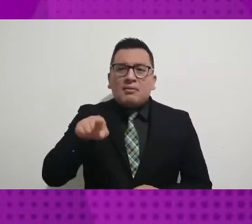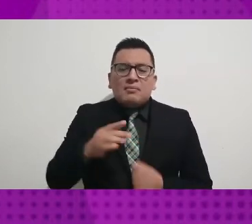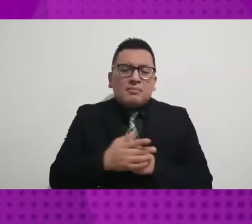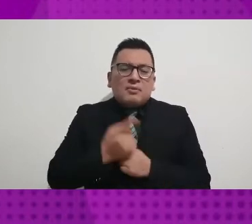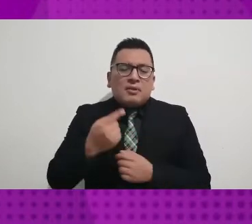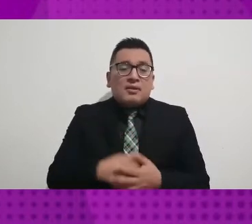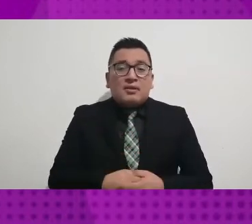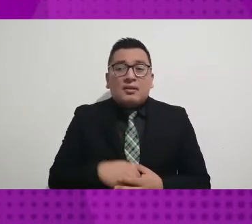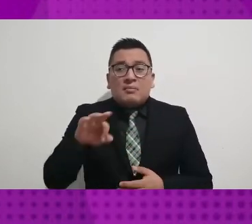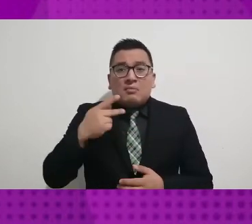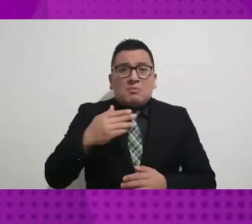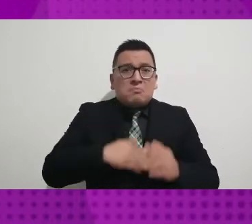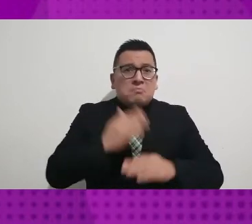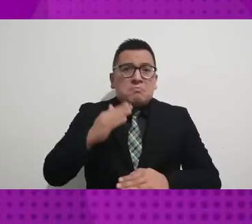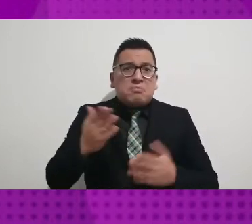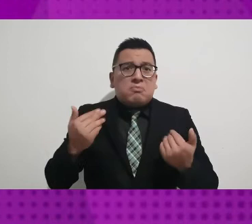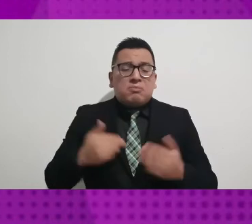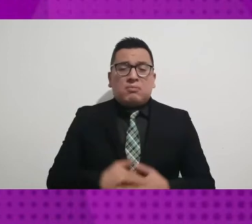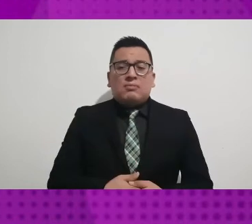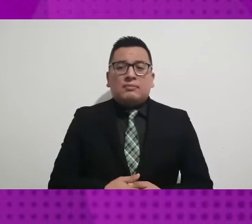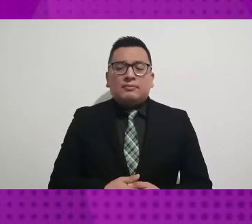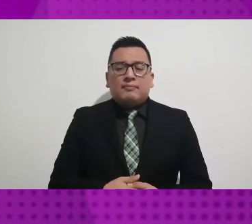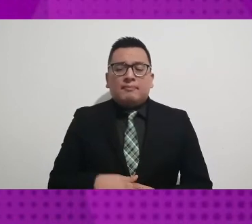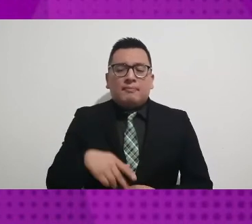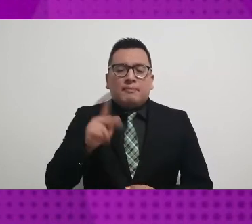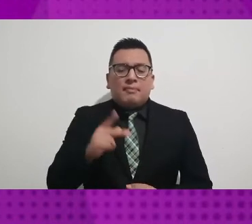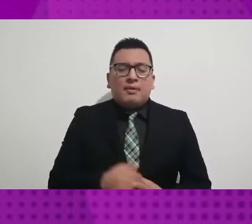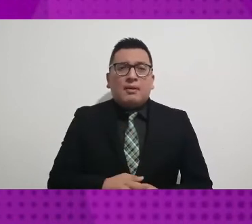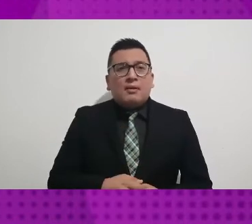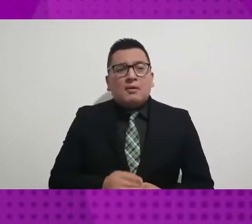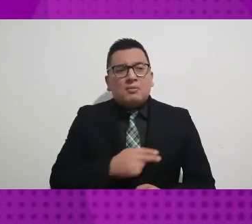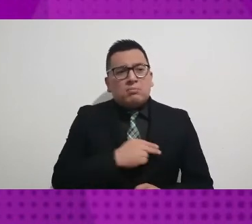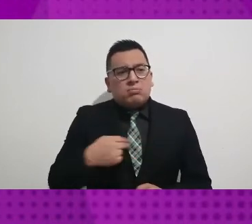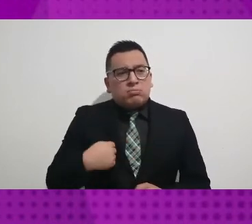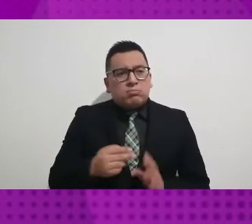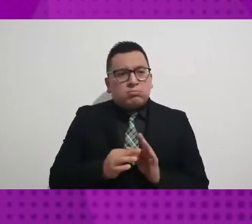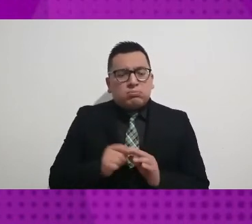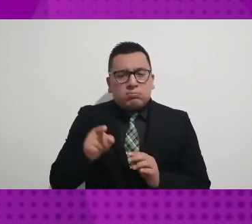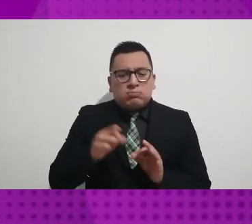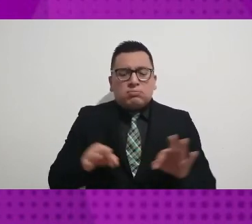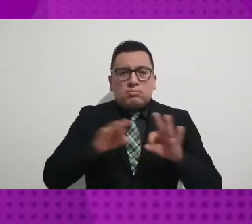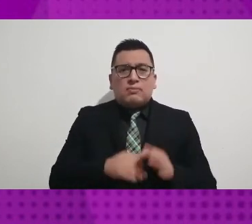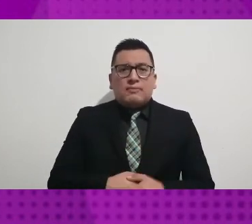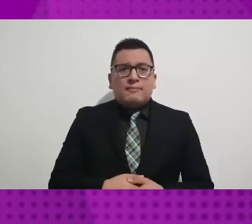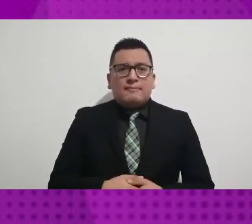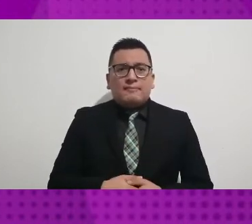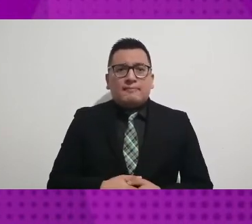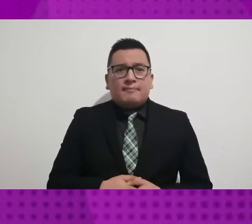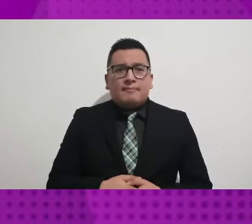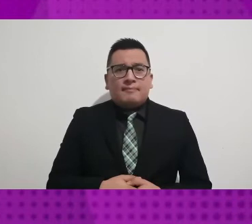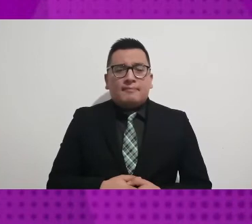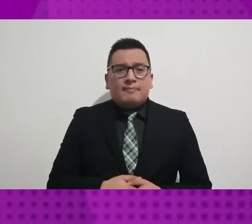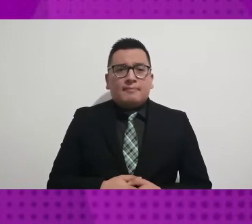porque no ha tenido tal vez el éxito en términos de resultados electorales, pero sí me parece que lo que comentas es muy